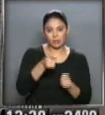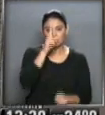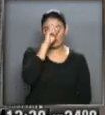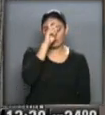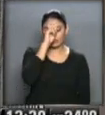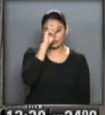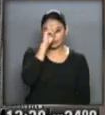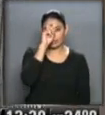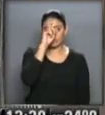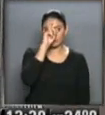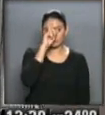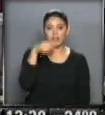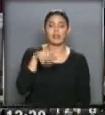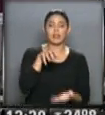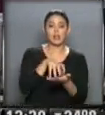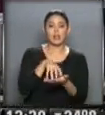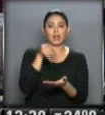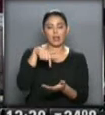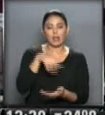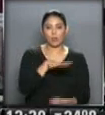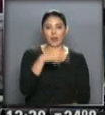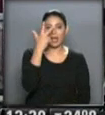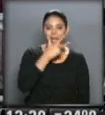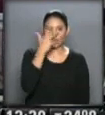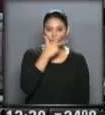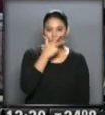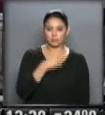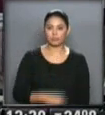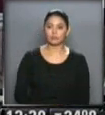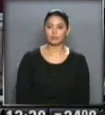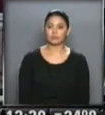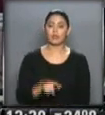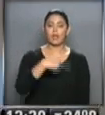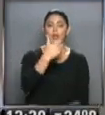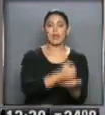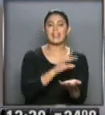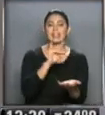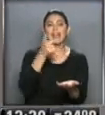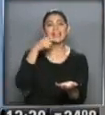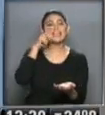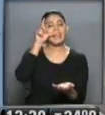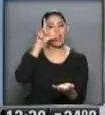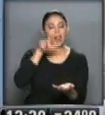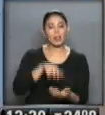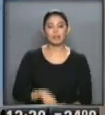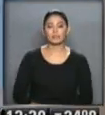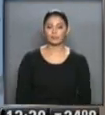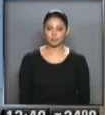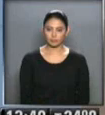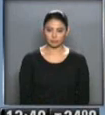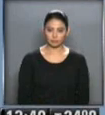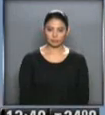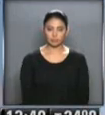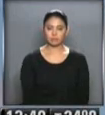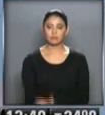Hospital Interzonal Güemes aquí en Aedo. Otro móvil, Daniel Castaño. Tanto con los rescatistas como